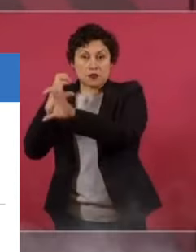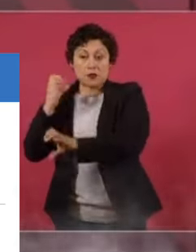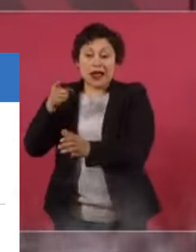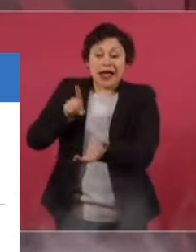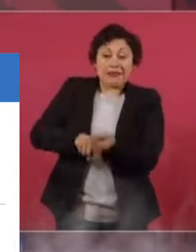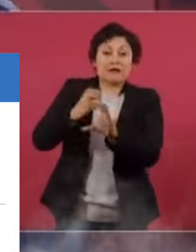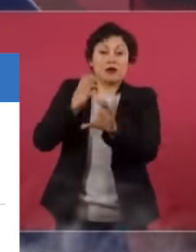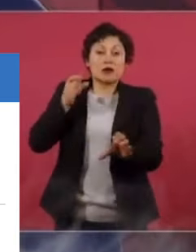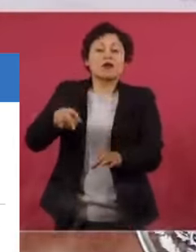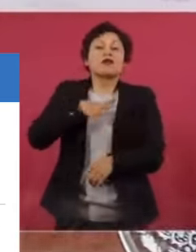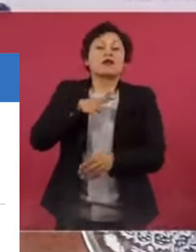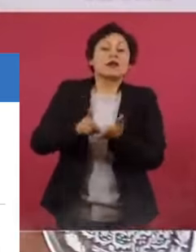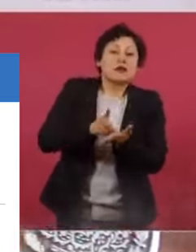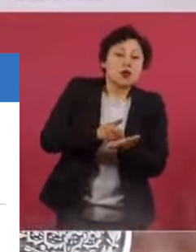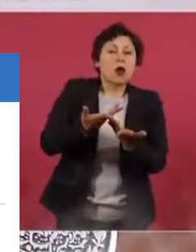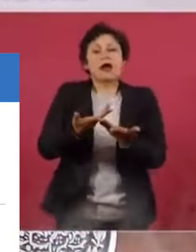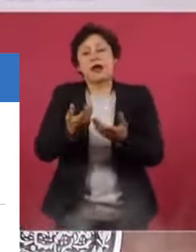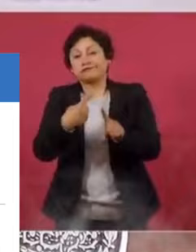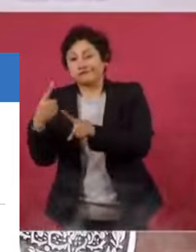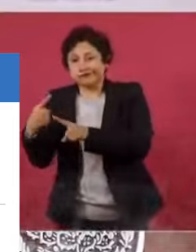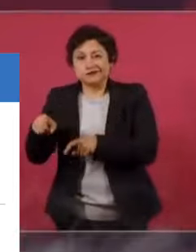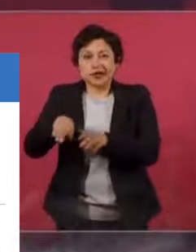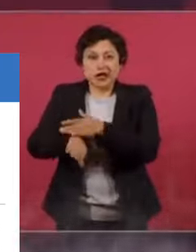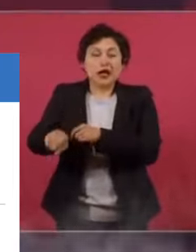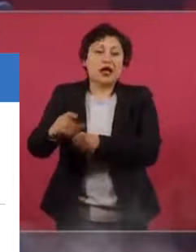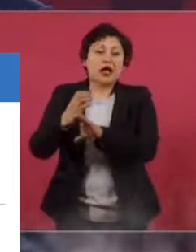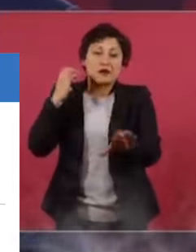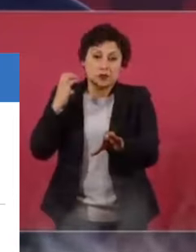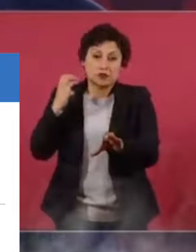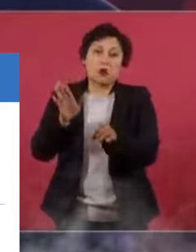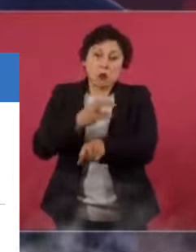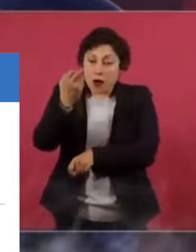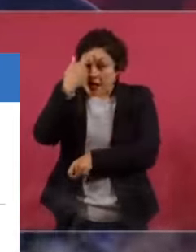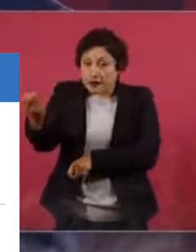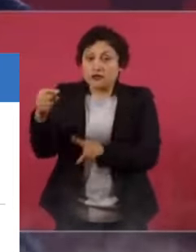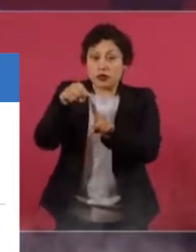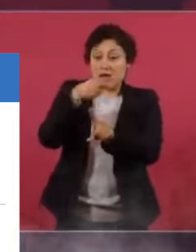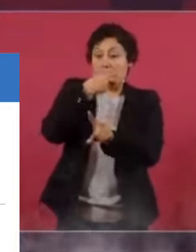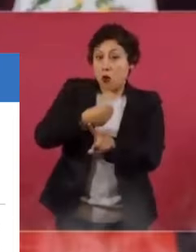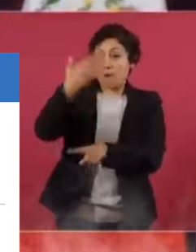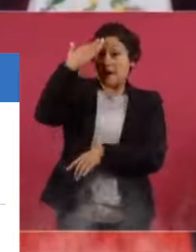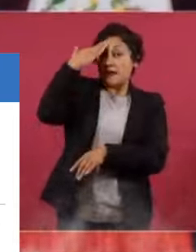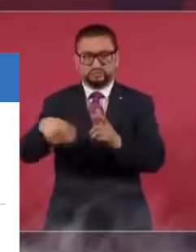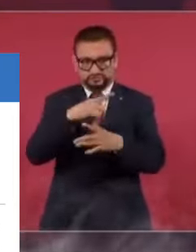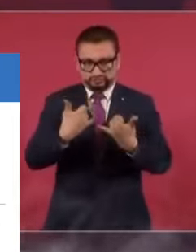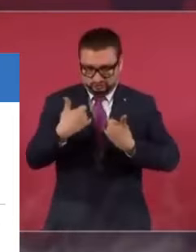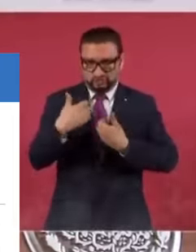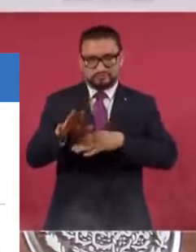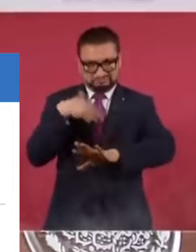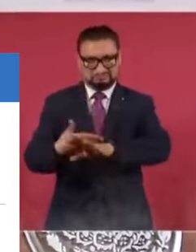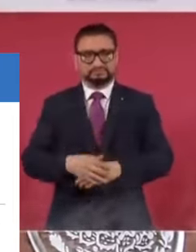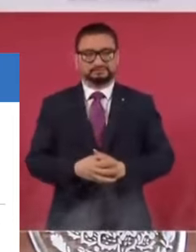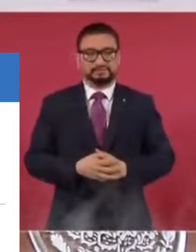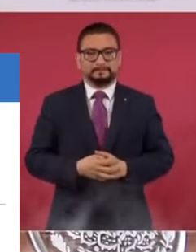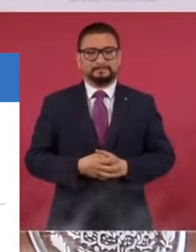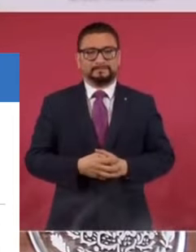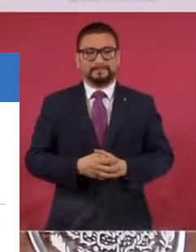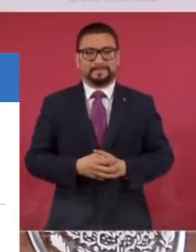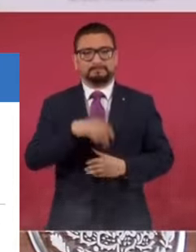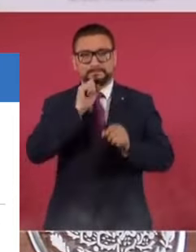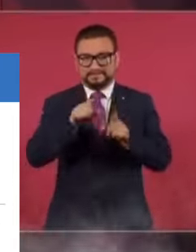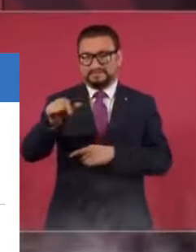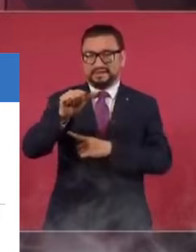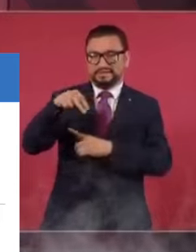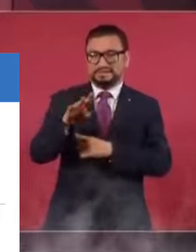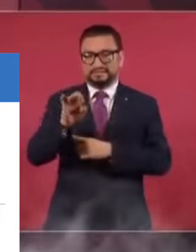droga, heroína, que este capo famoso mandaba de Iguala a Estados Unidos? Y la misma